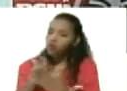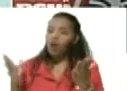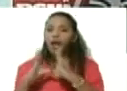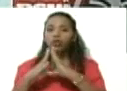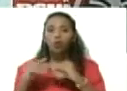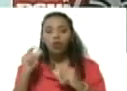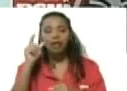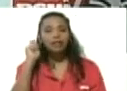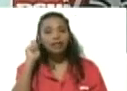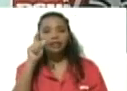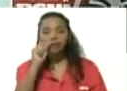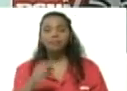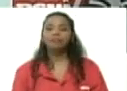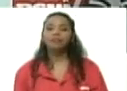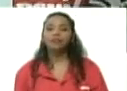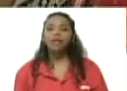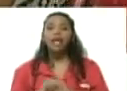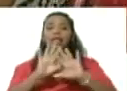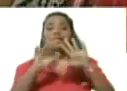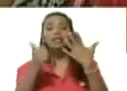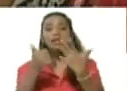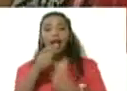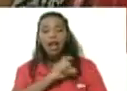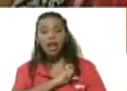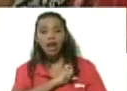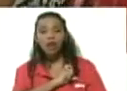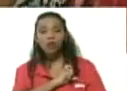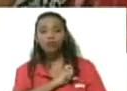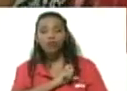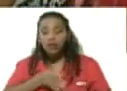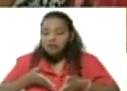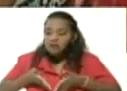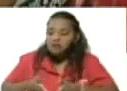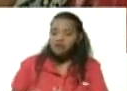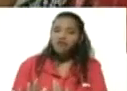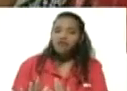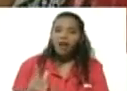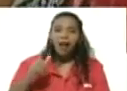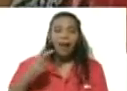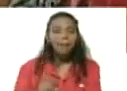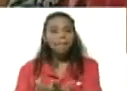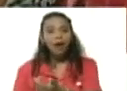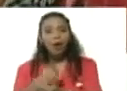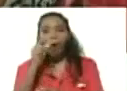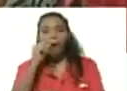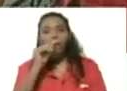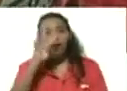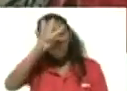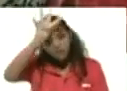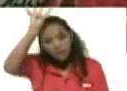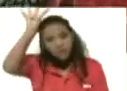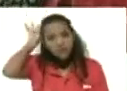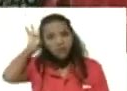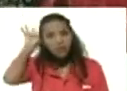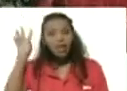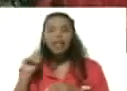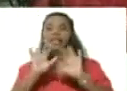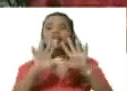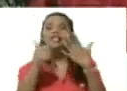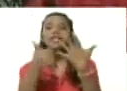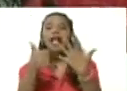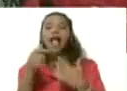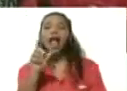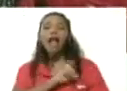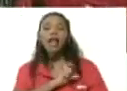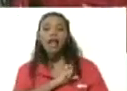todos. El 16 de enero, natalicio de nuestro hermano Robert Serra. 16 de enero, tenemos unos